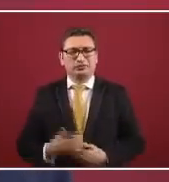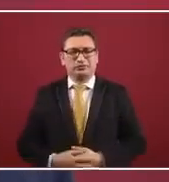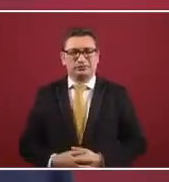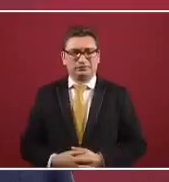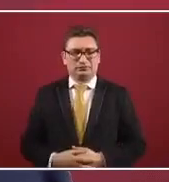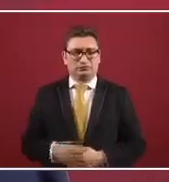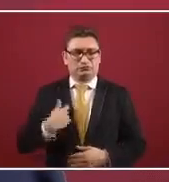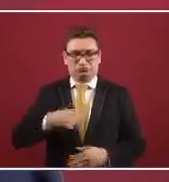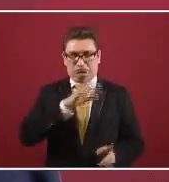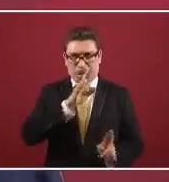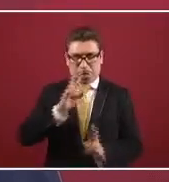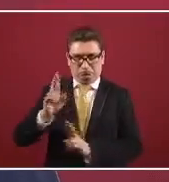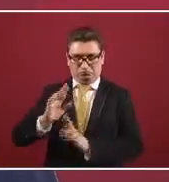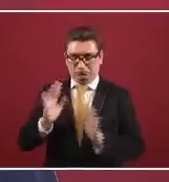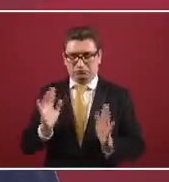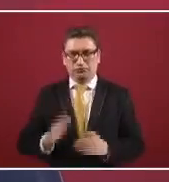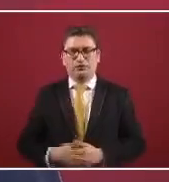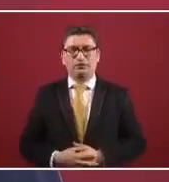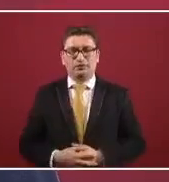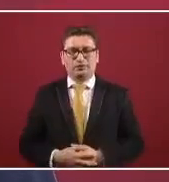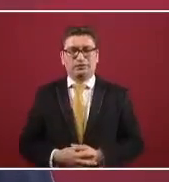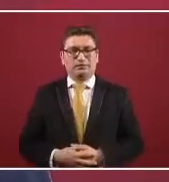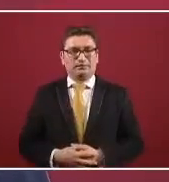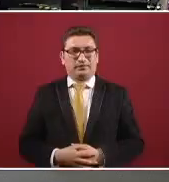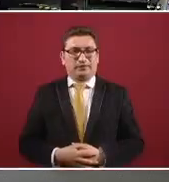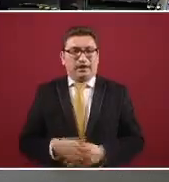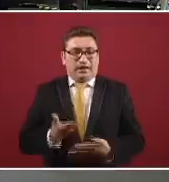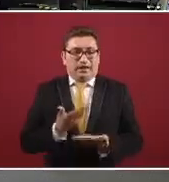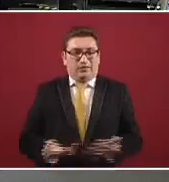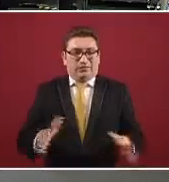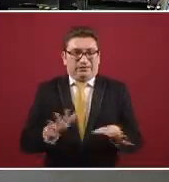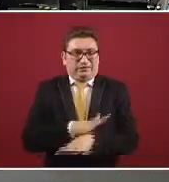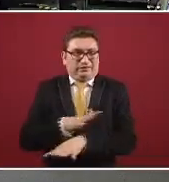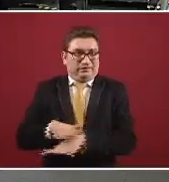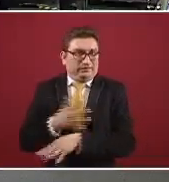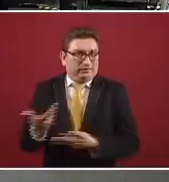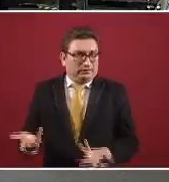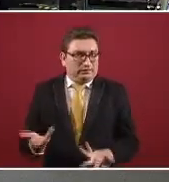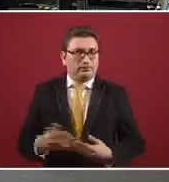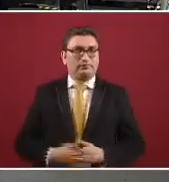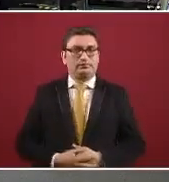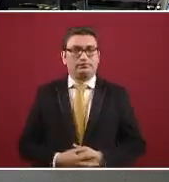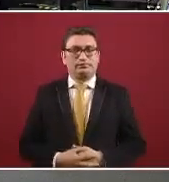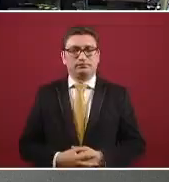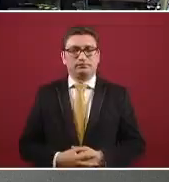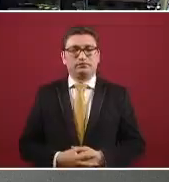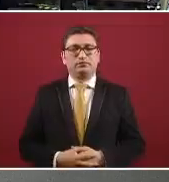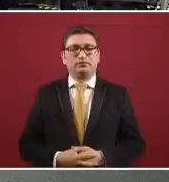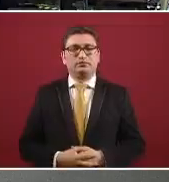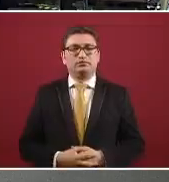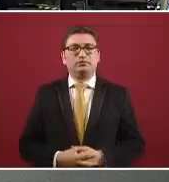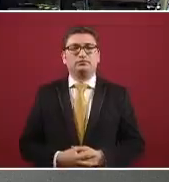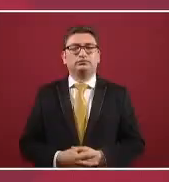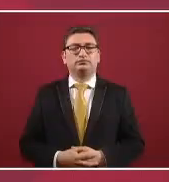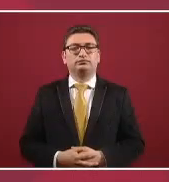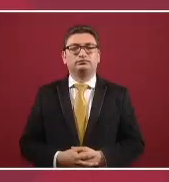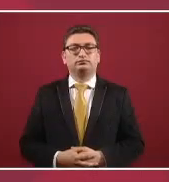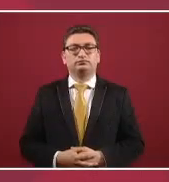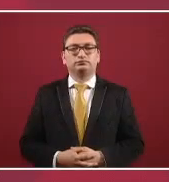Con todo el respeto. ¿Sí? O sea, ya es otro tipo de cosa. Entonces, tampoco